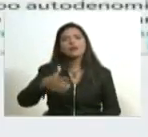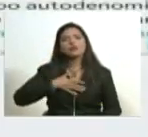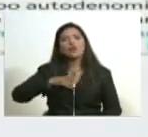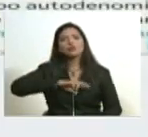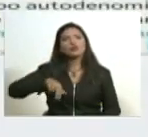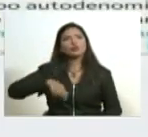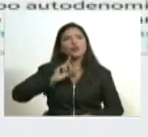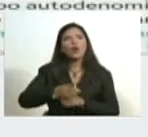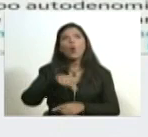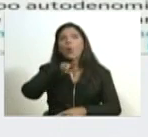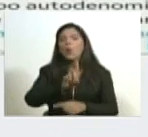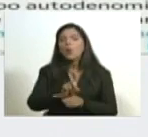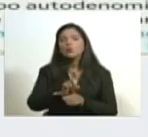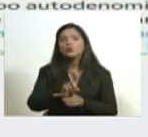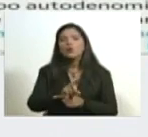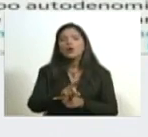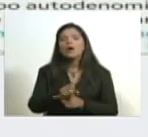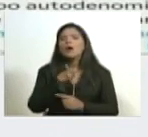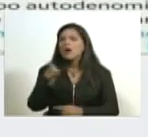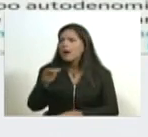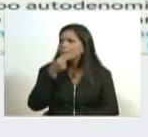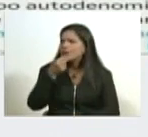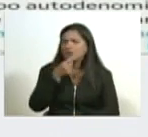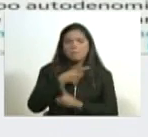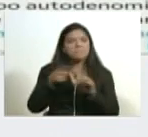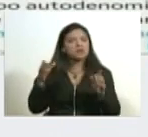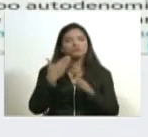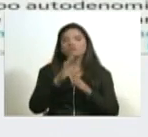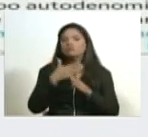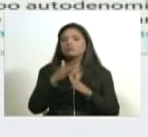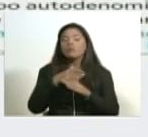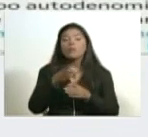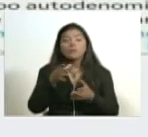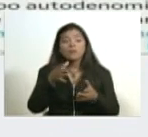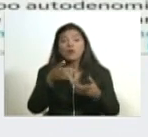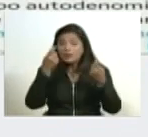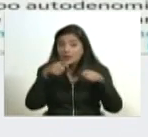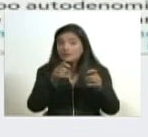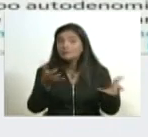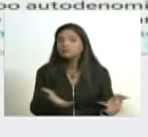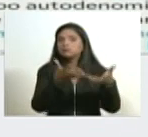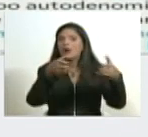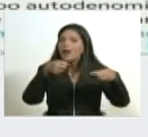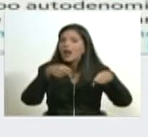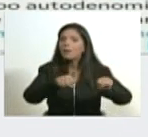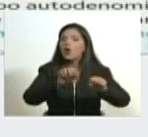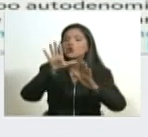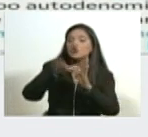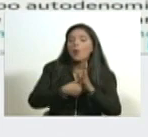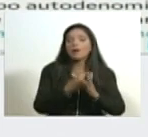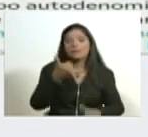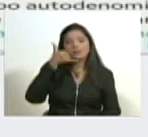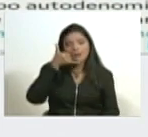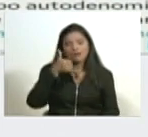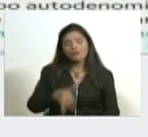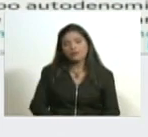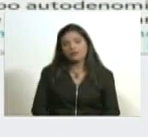un camarógrafo gritó, ella es periodista, pero ni eso detuvo al grupo que pretendía quemar la moto y robarme el teléfono.